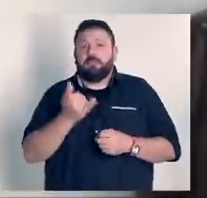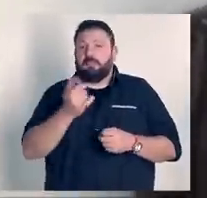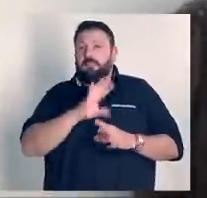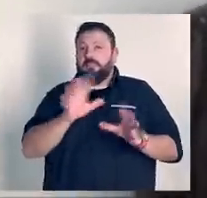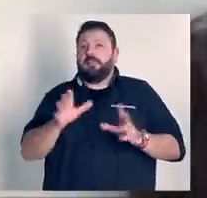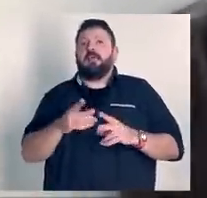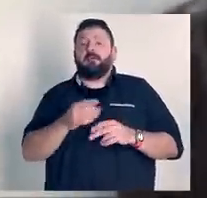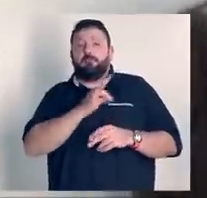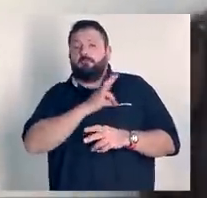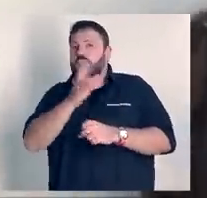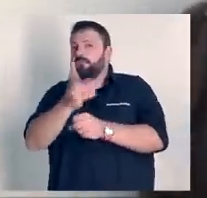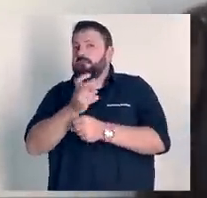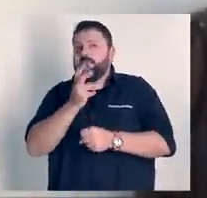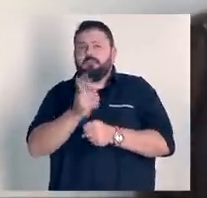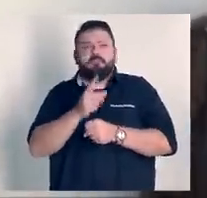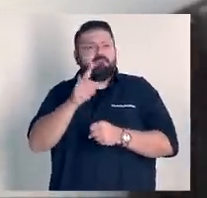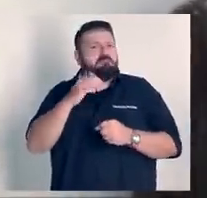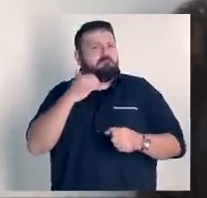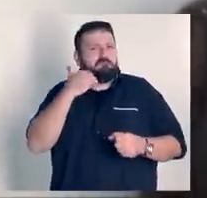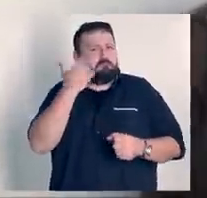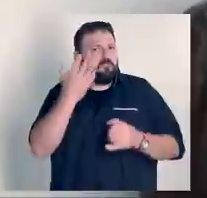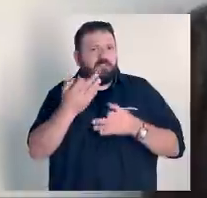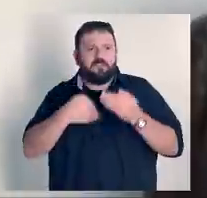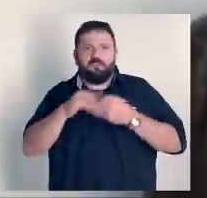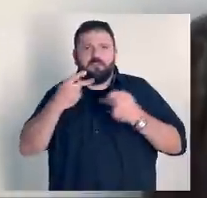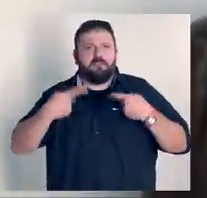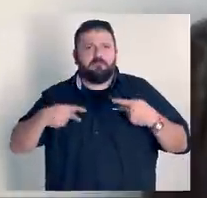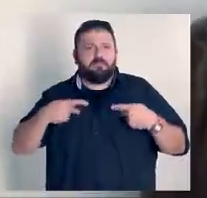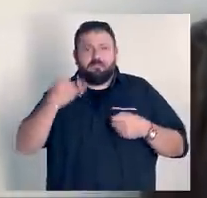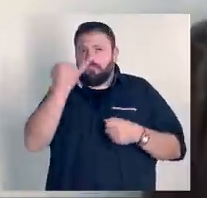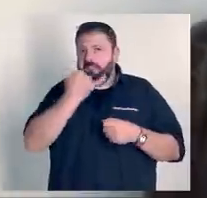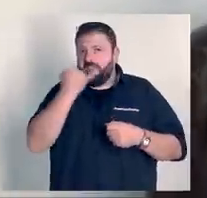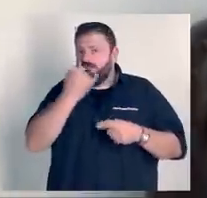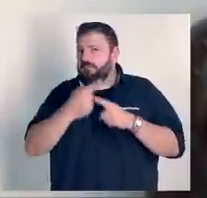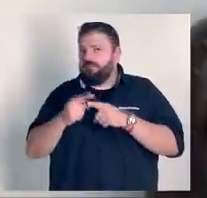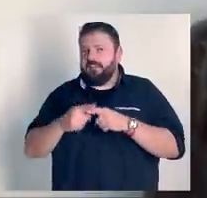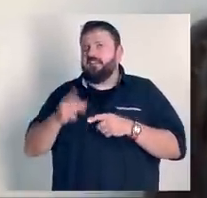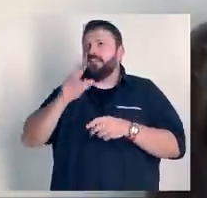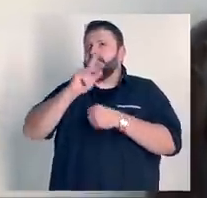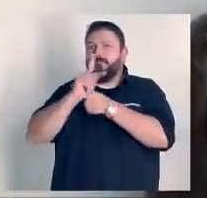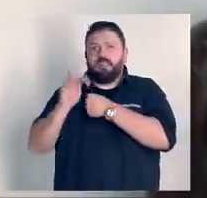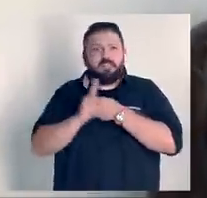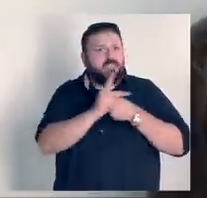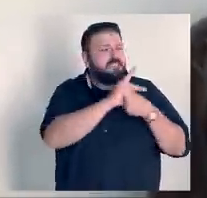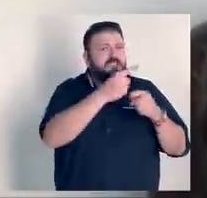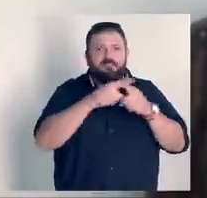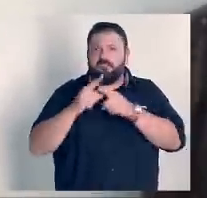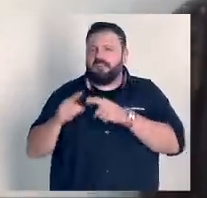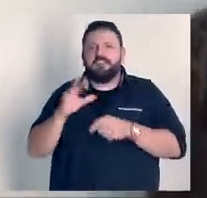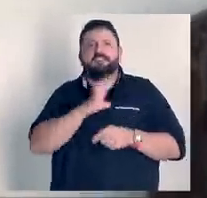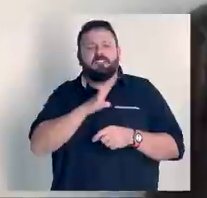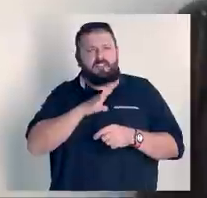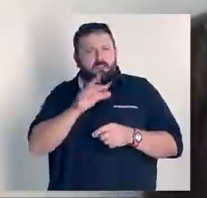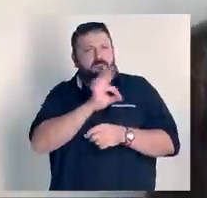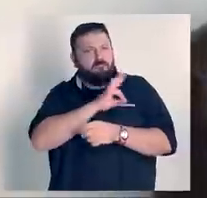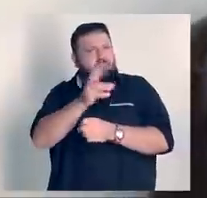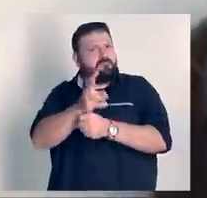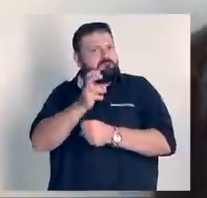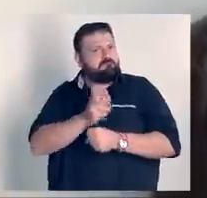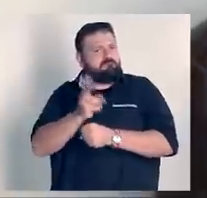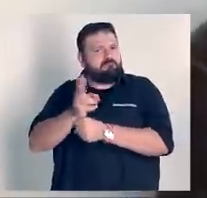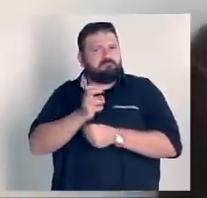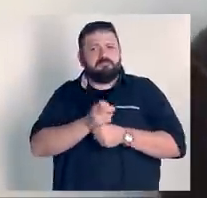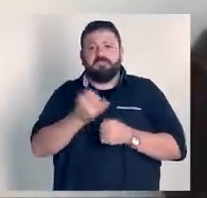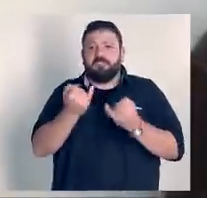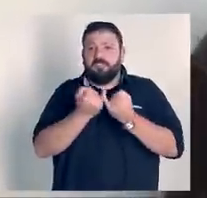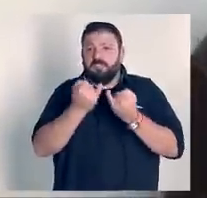pueden invitar a cualquier persona que le pueda interesar esta oportunidad en cualquiera de esos idiomas. También,